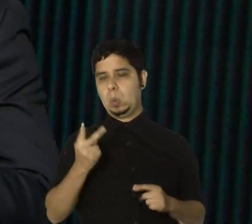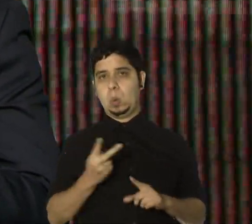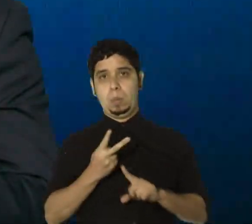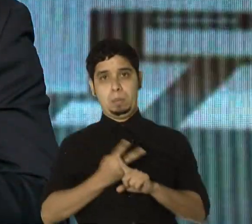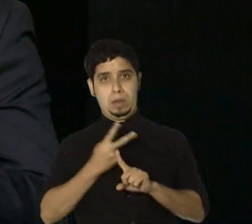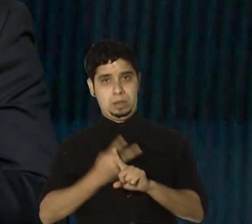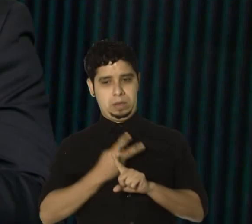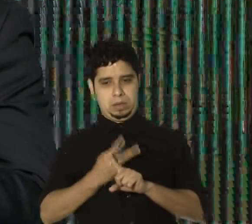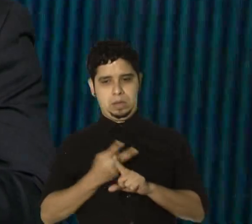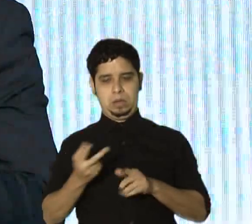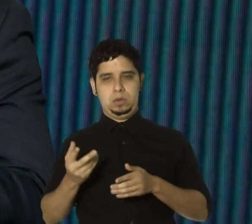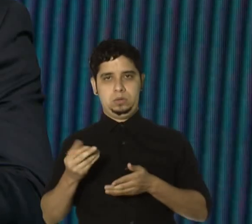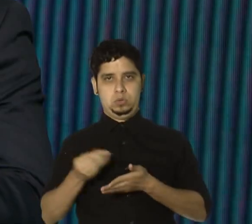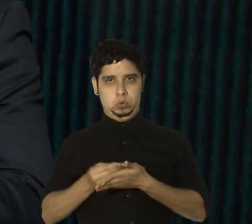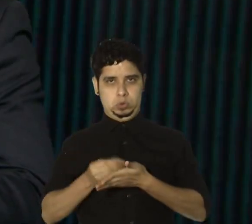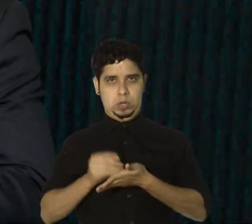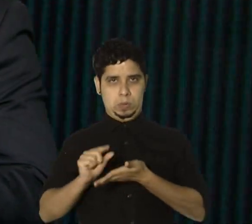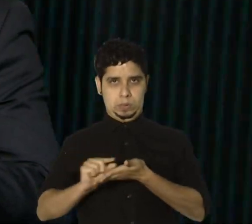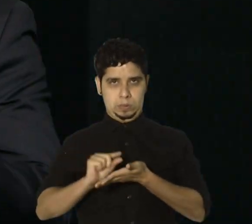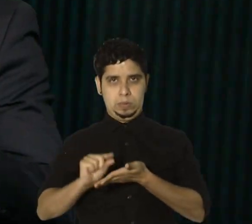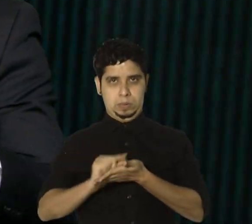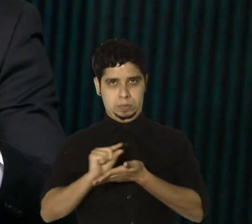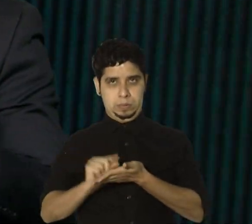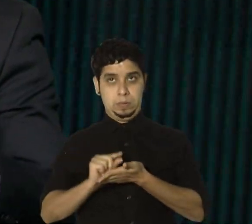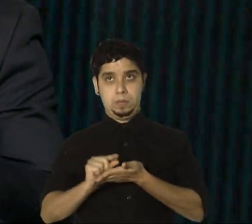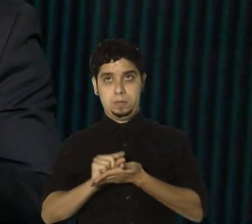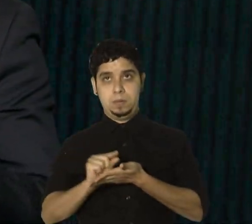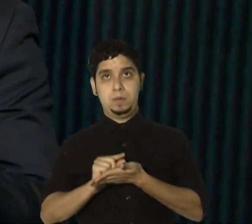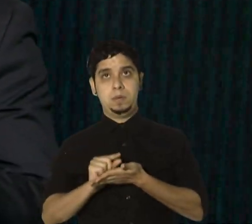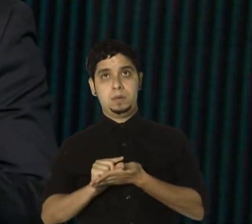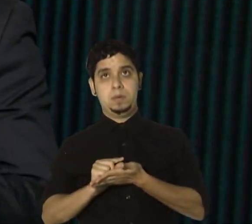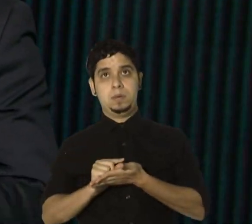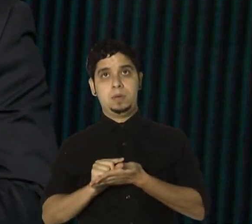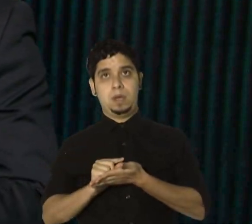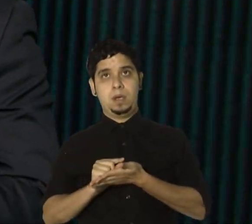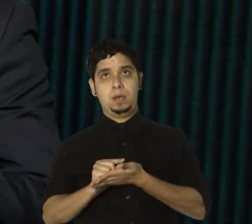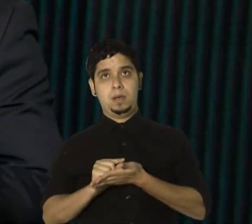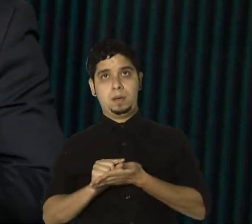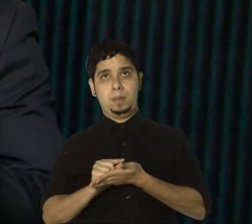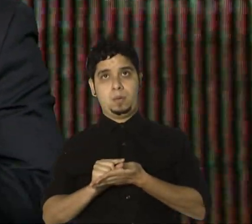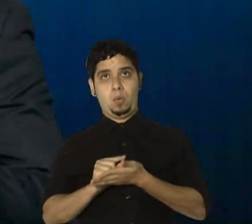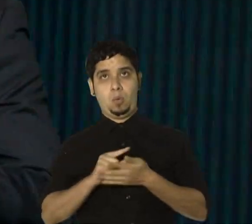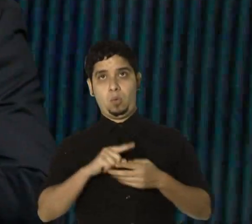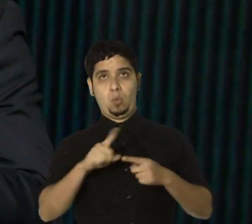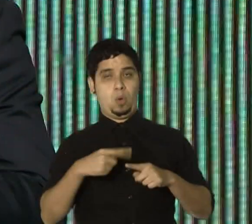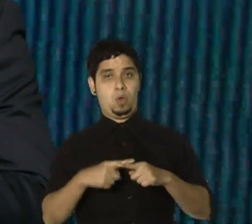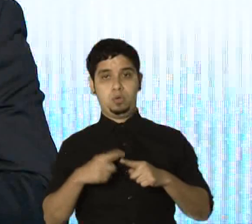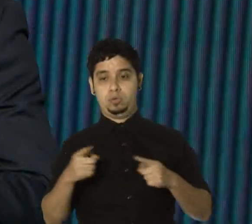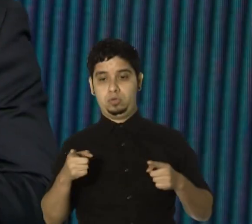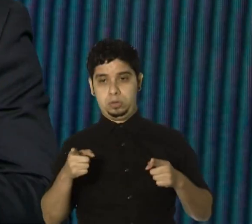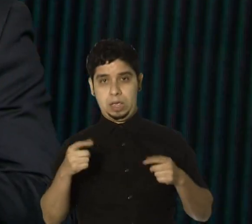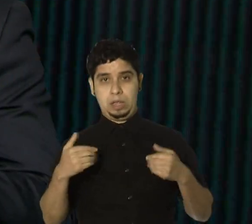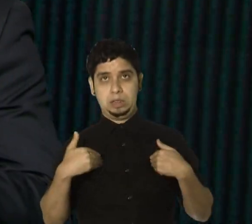ingresos, de su inversión a este fondo de criptomoneda. El momento que usted gana